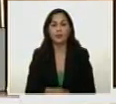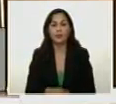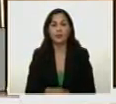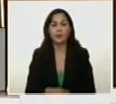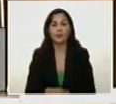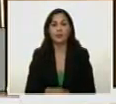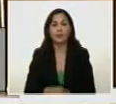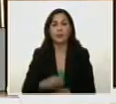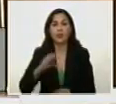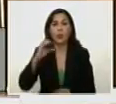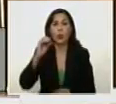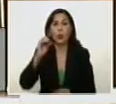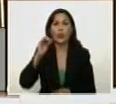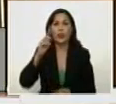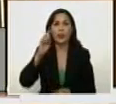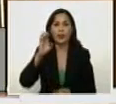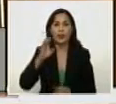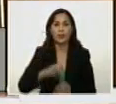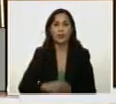Cocodite.